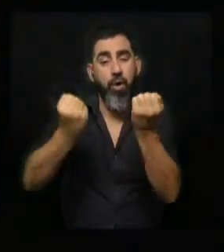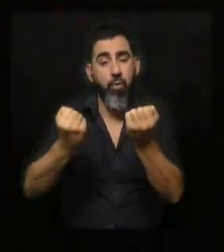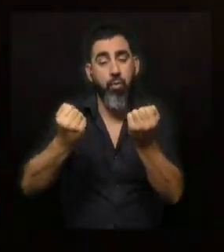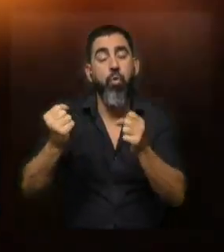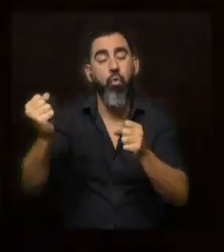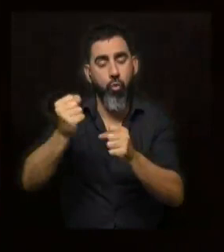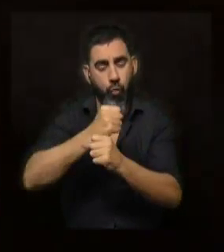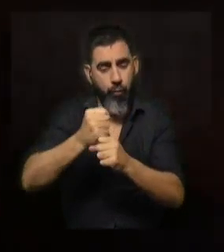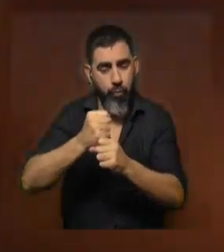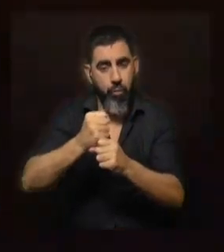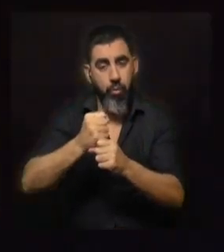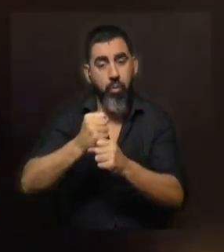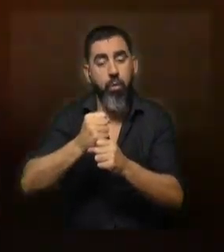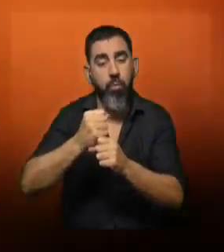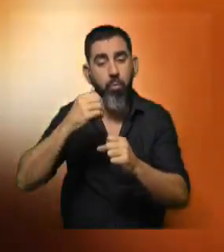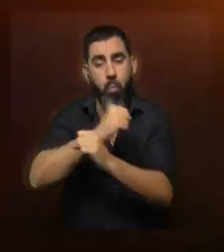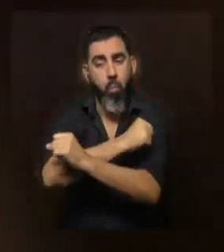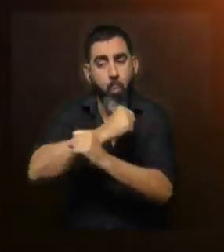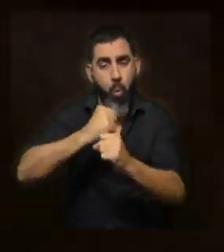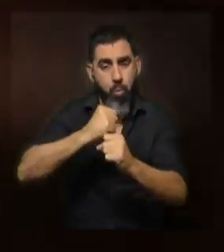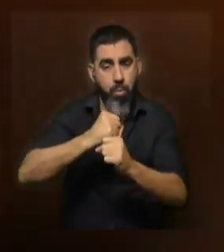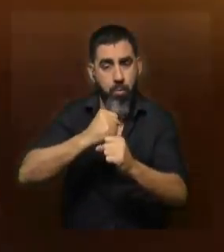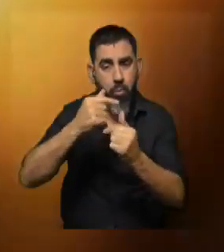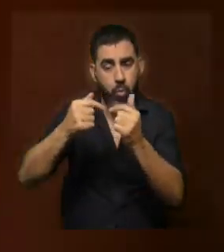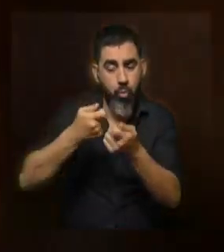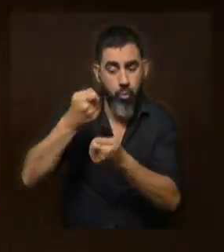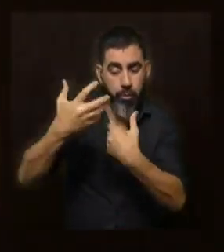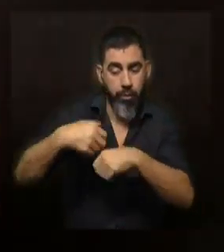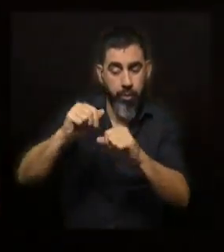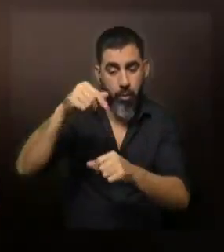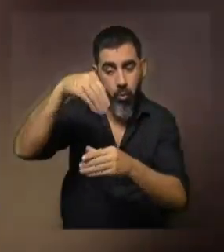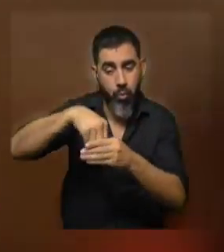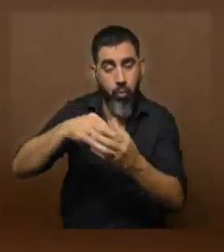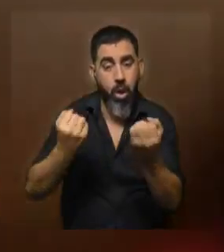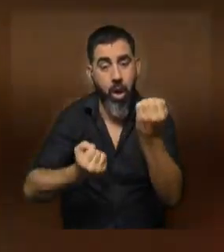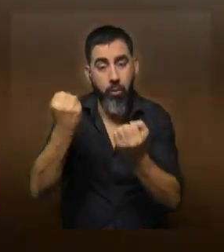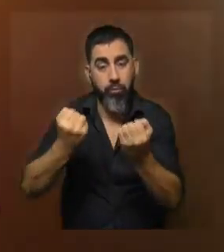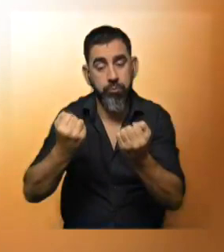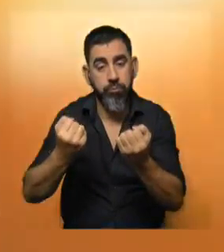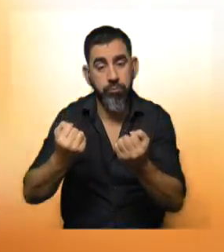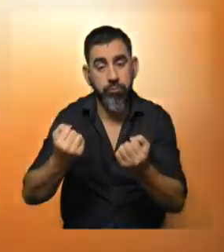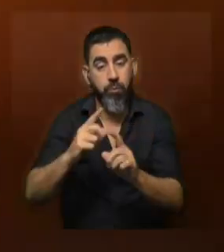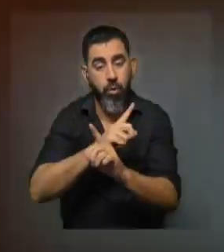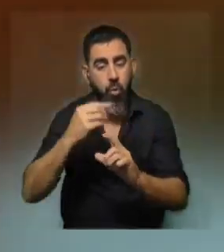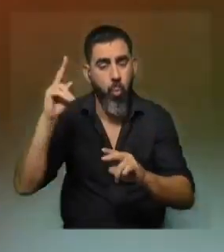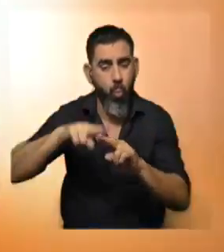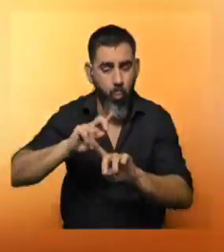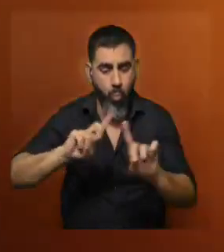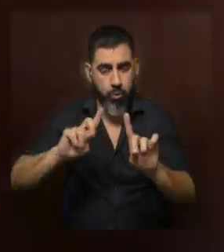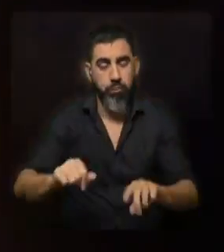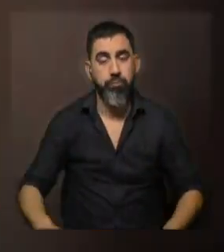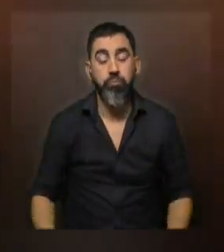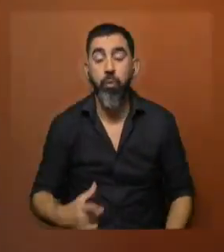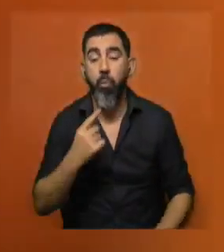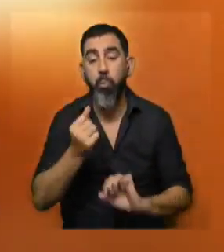confirmó que el hecho fue un presunto atentado por los elementos explosivos que contenía cuyas detonación no causó víctimas la